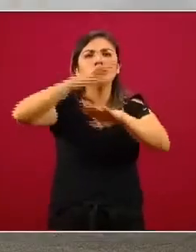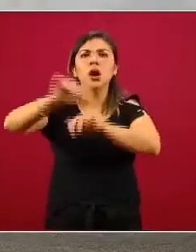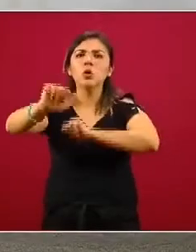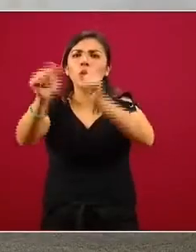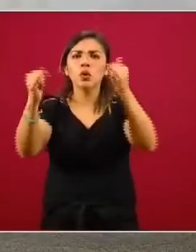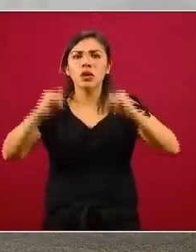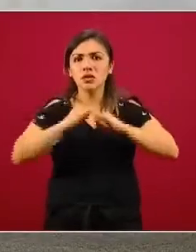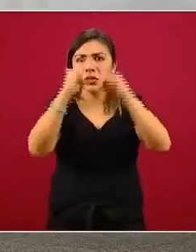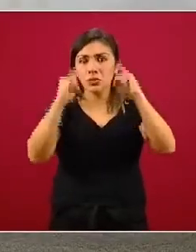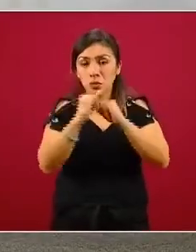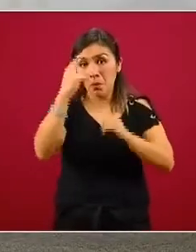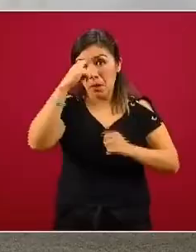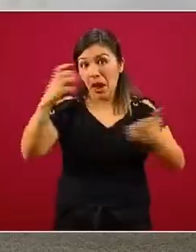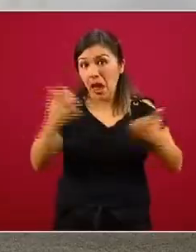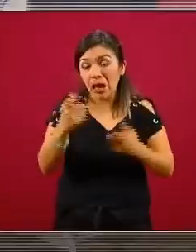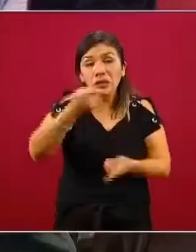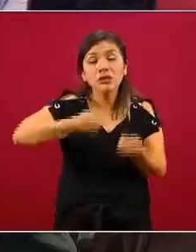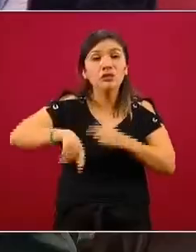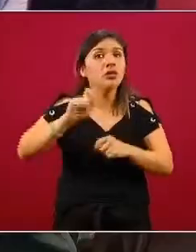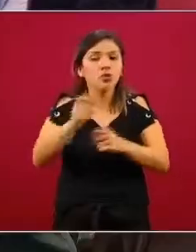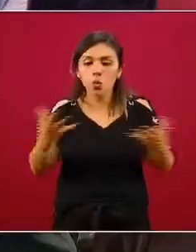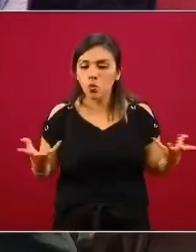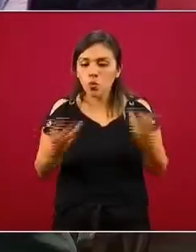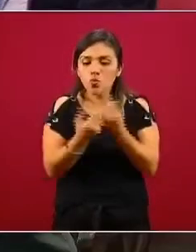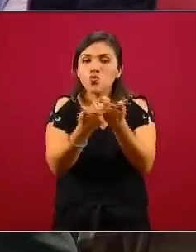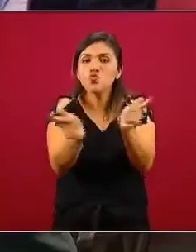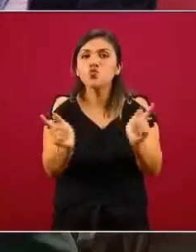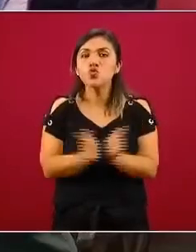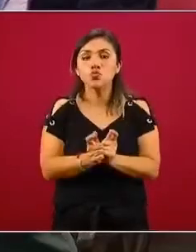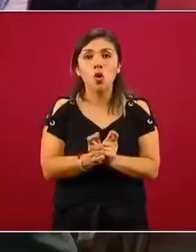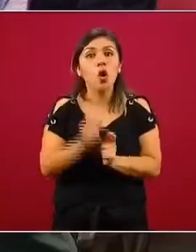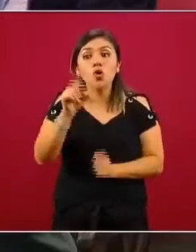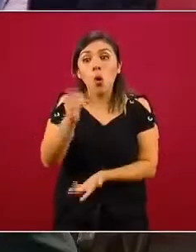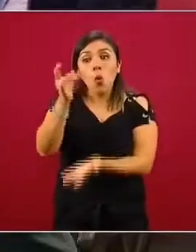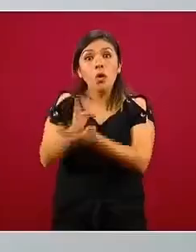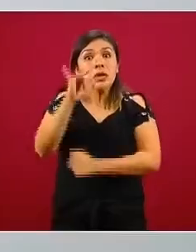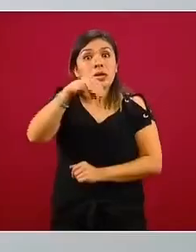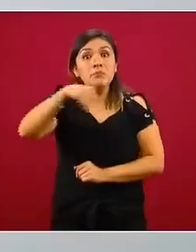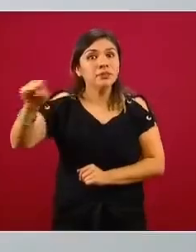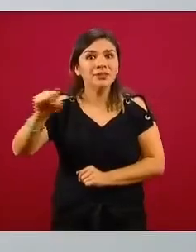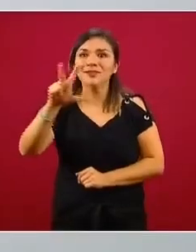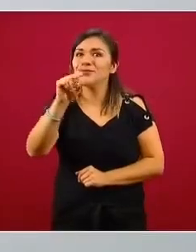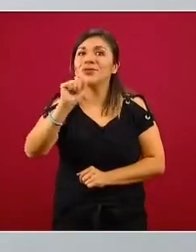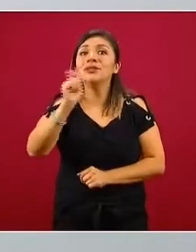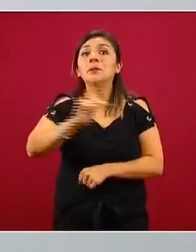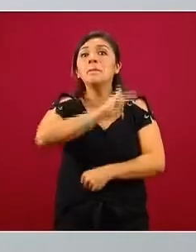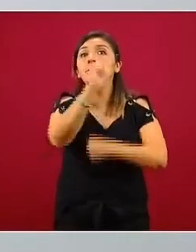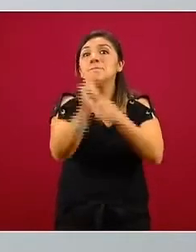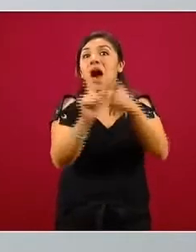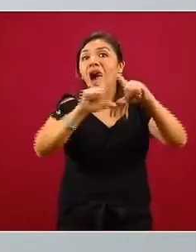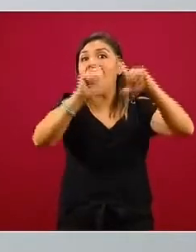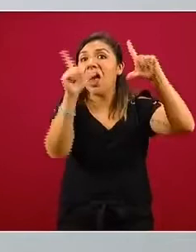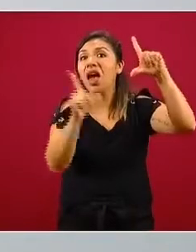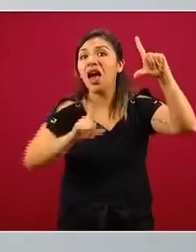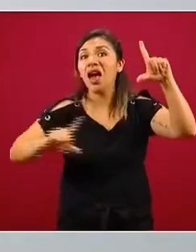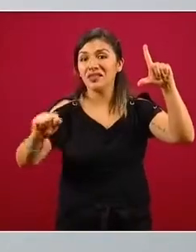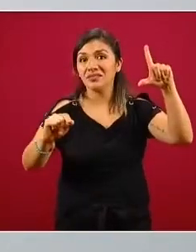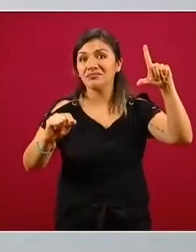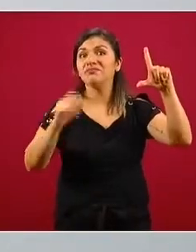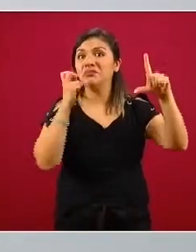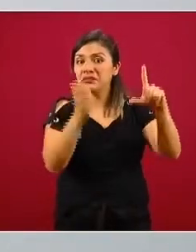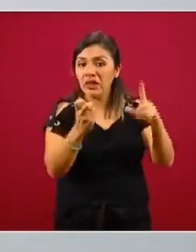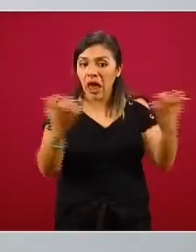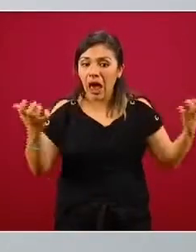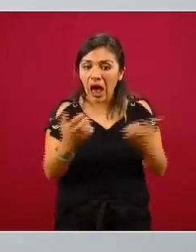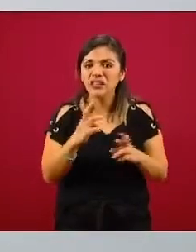instituciones donde lo hacemos porque es un frente común, no es el IMSS, somos un país que le está dando